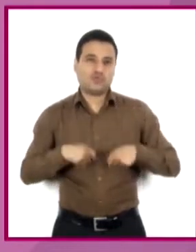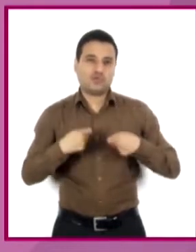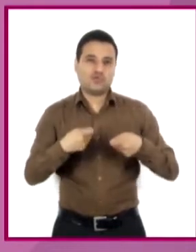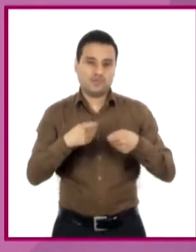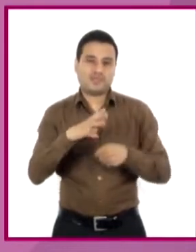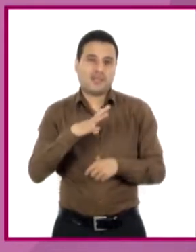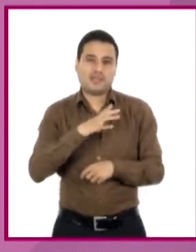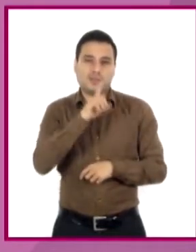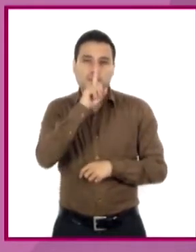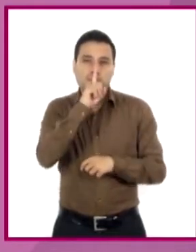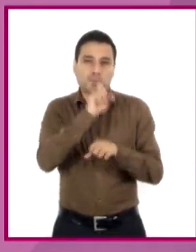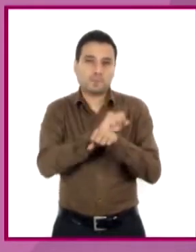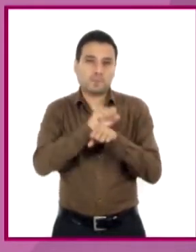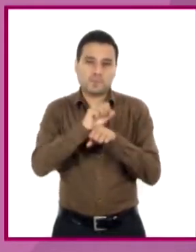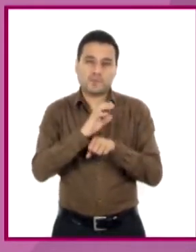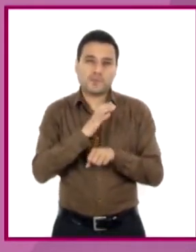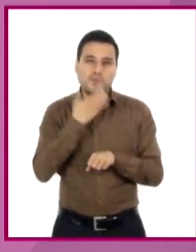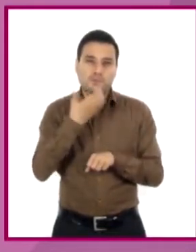presente.